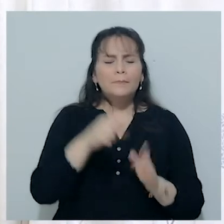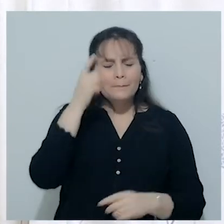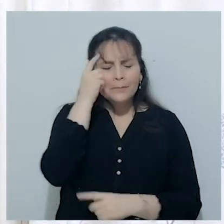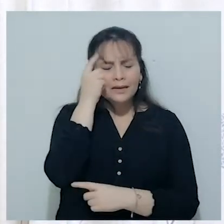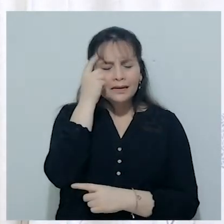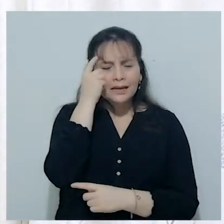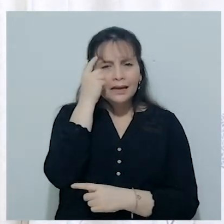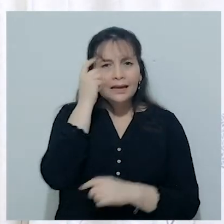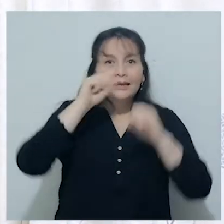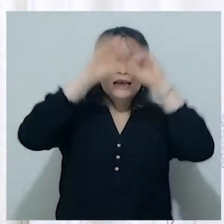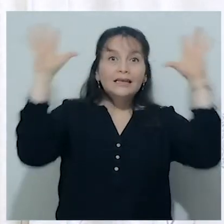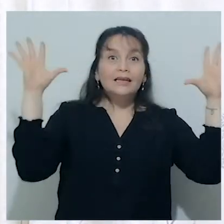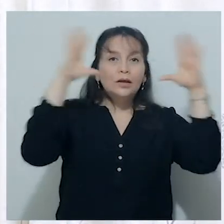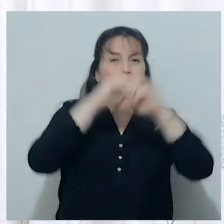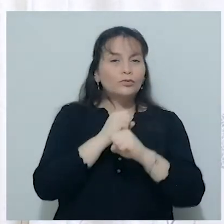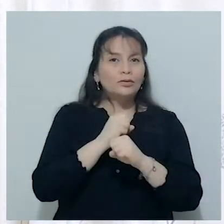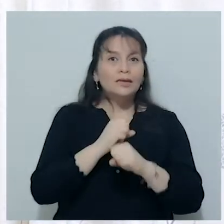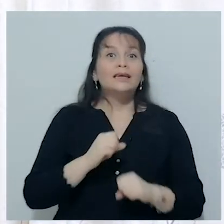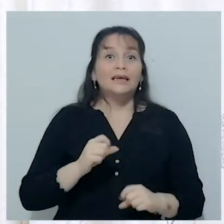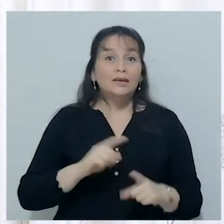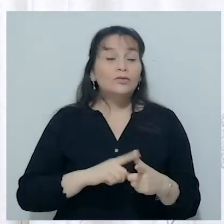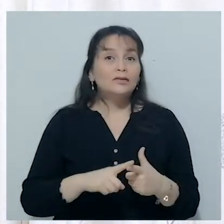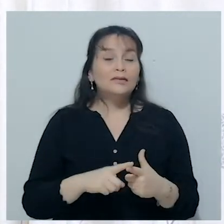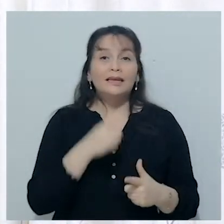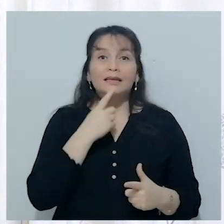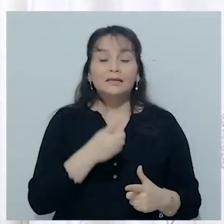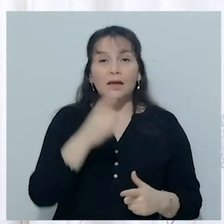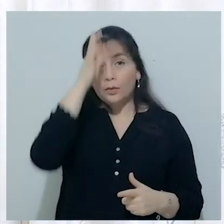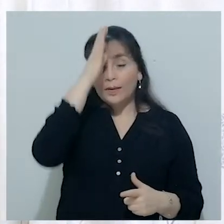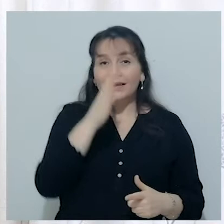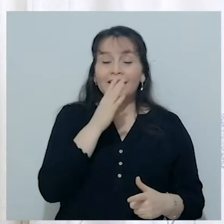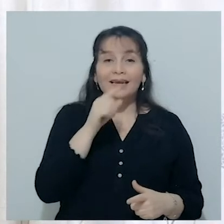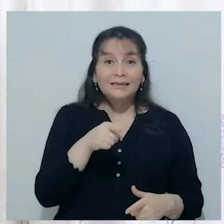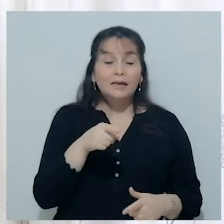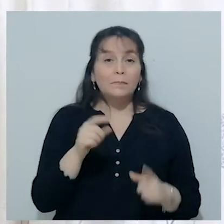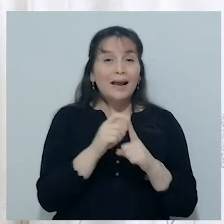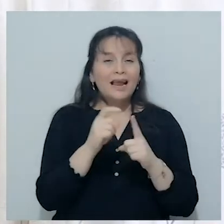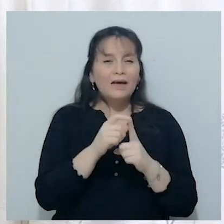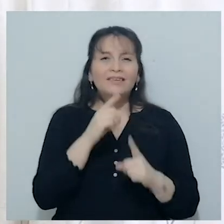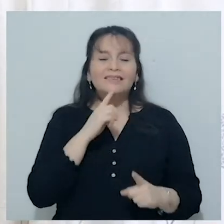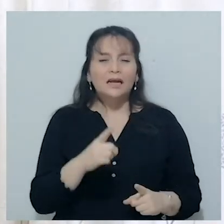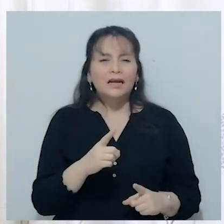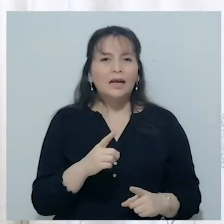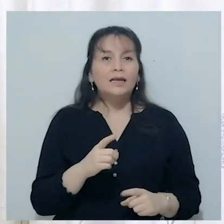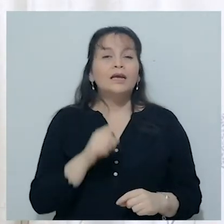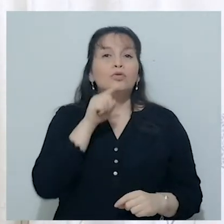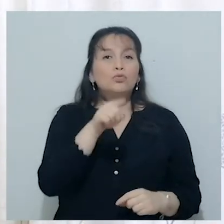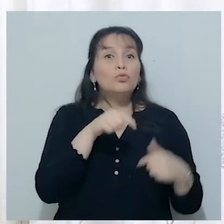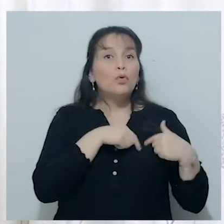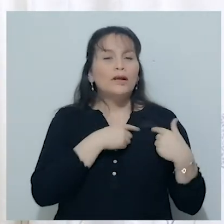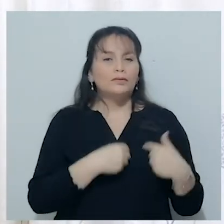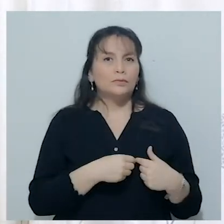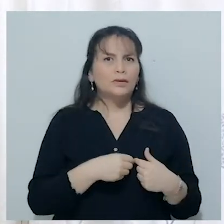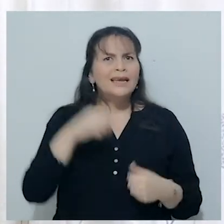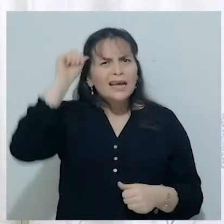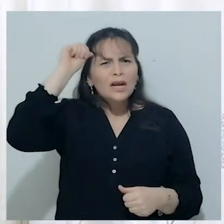ley medita de día y de noche. Por lo tanto, se le dice a los padres, una vez más, estas